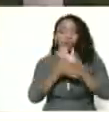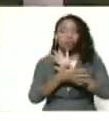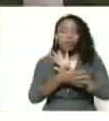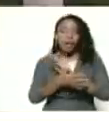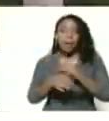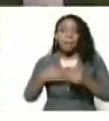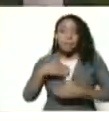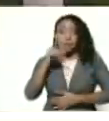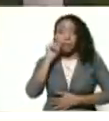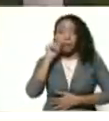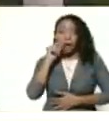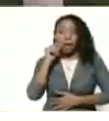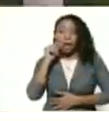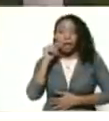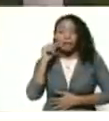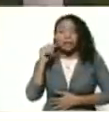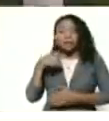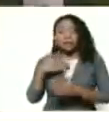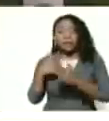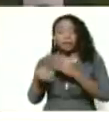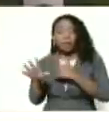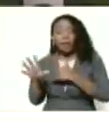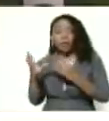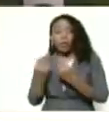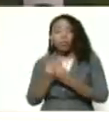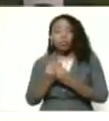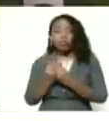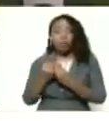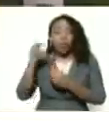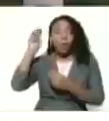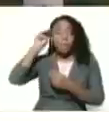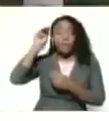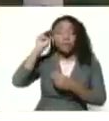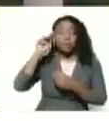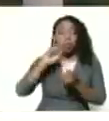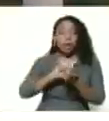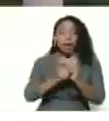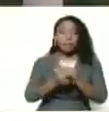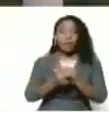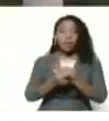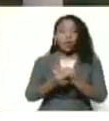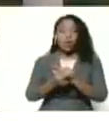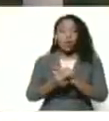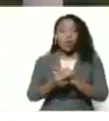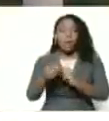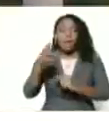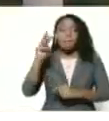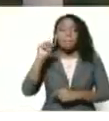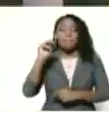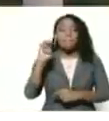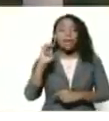Cuando mi papá se fue con el maestro Prieto para el MET, le cambió y le puso Meplaida.